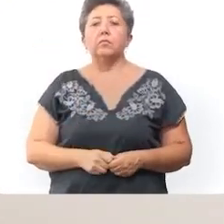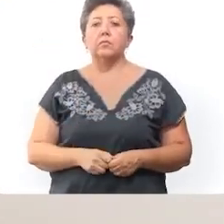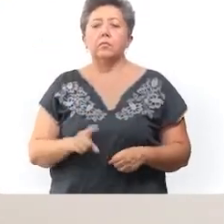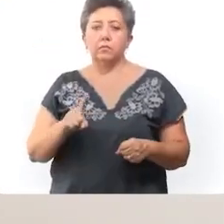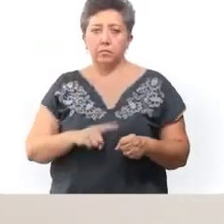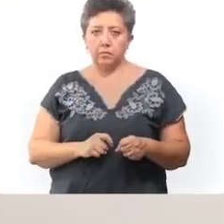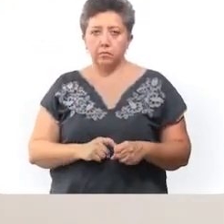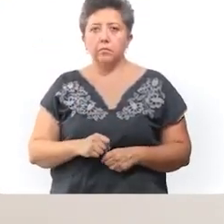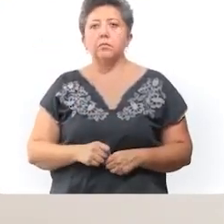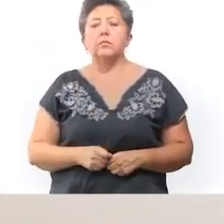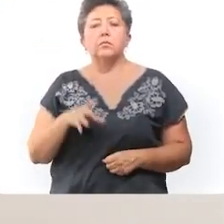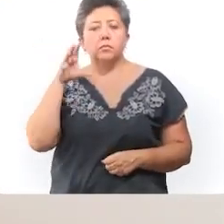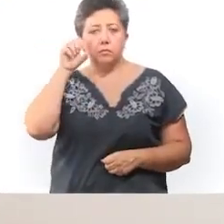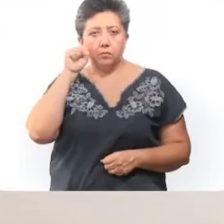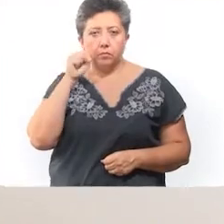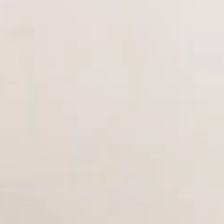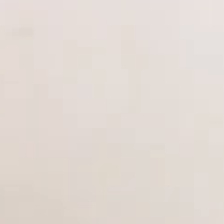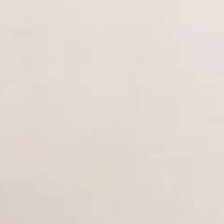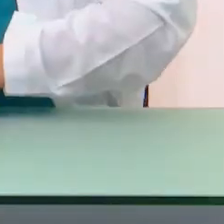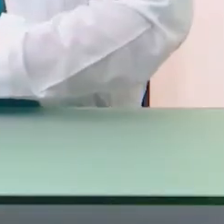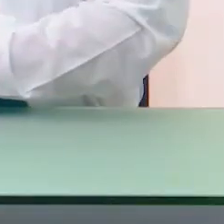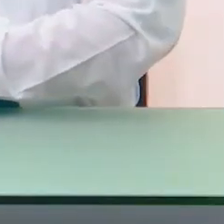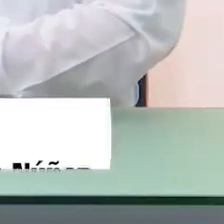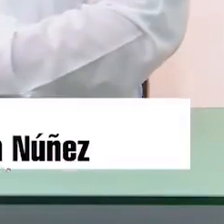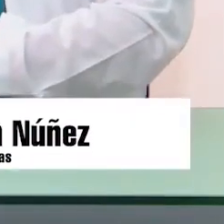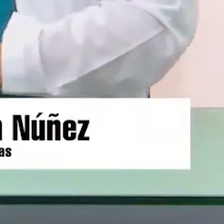Salud marcan color naranja. Ese es